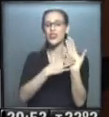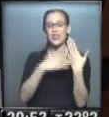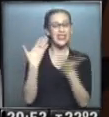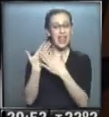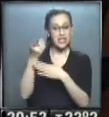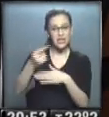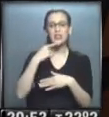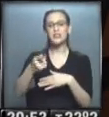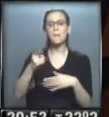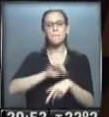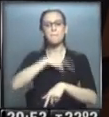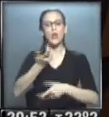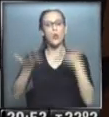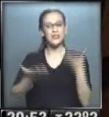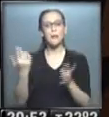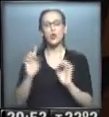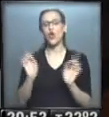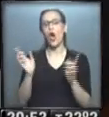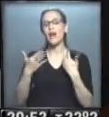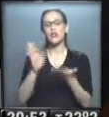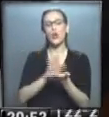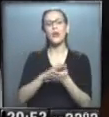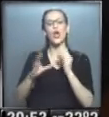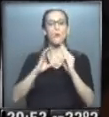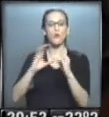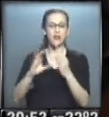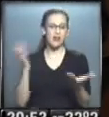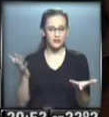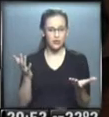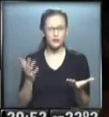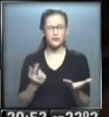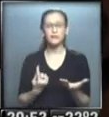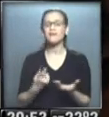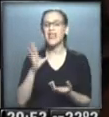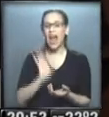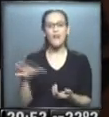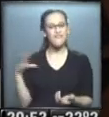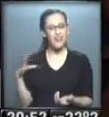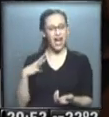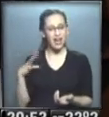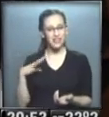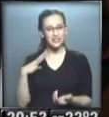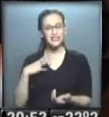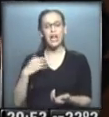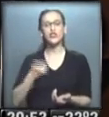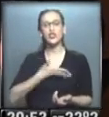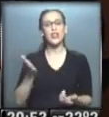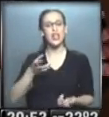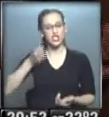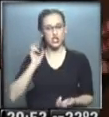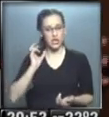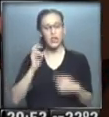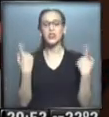del Poder Judicial, pero nada de los medios de comunicación. Seguramente, bueno, esa es una de las cuentas pendientes que tiene la sociedad chilena también,